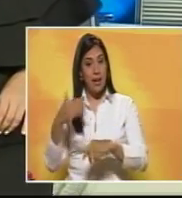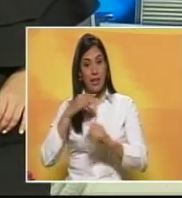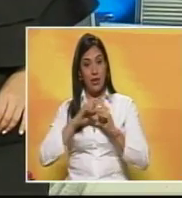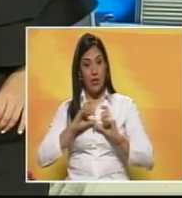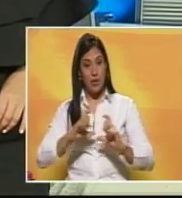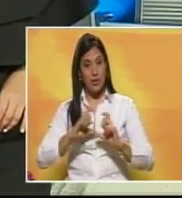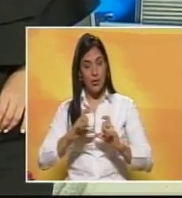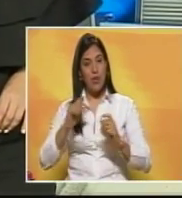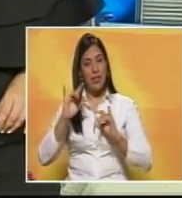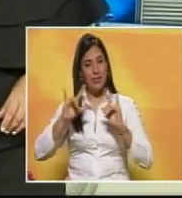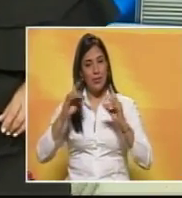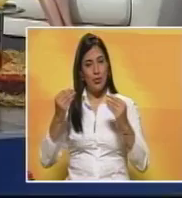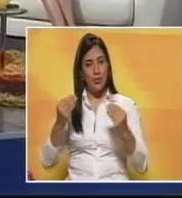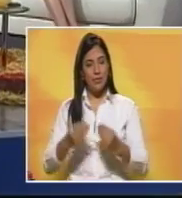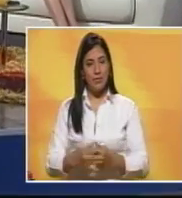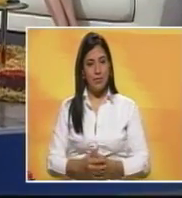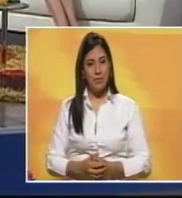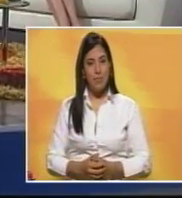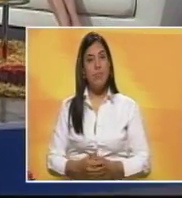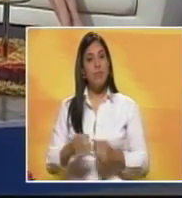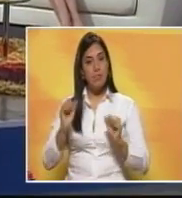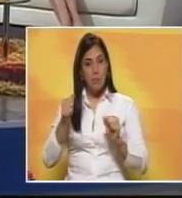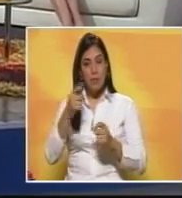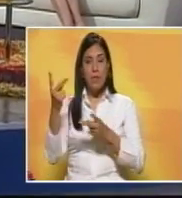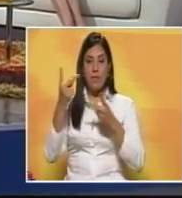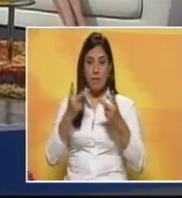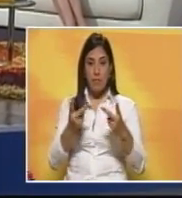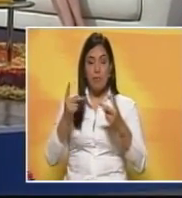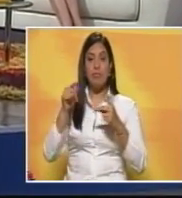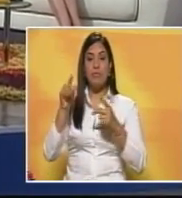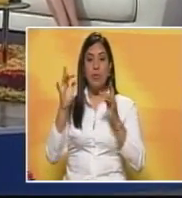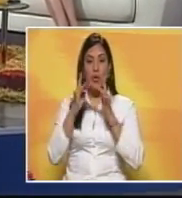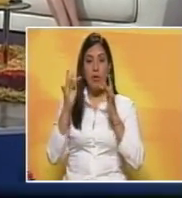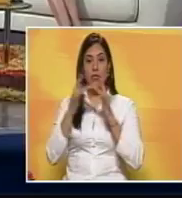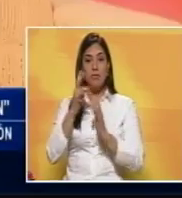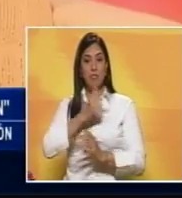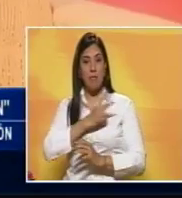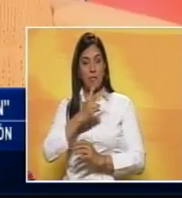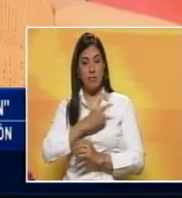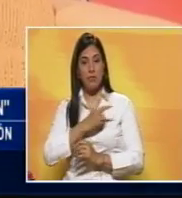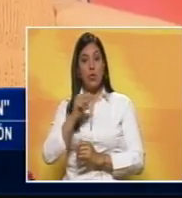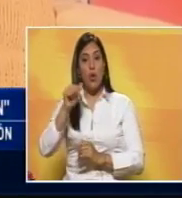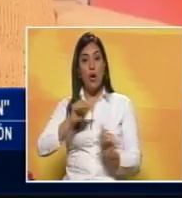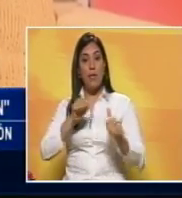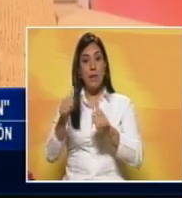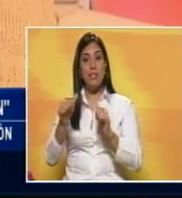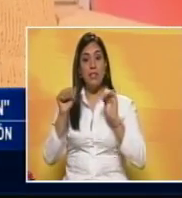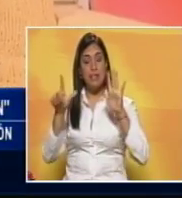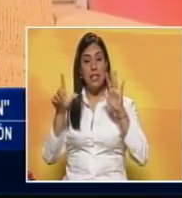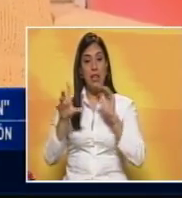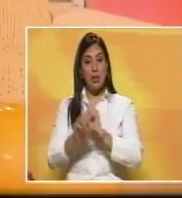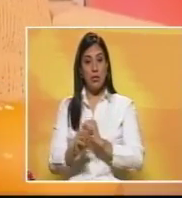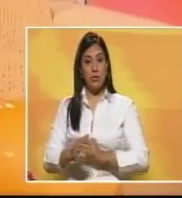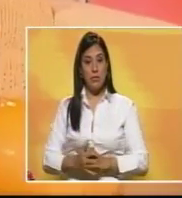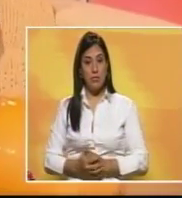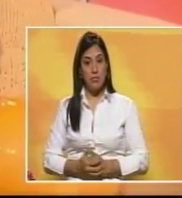Cartas del Corazón. Los queremos mucho. Así que ya saben, la invitación es a sintonizar Venevisión hoy a partir de las 7 de la